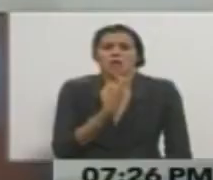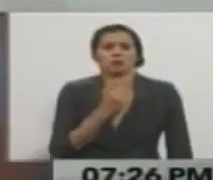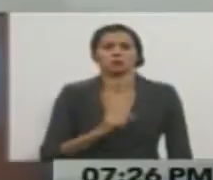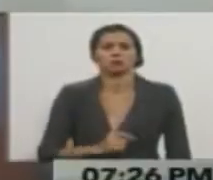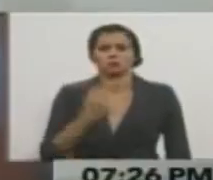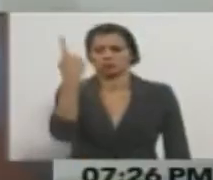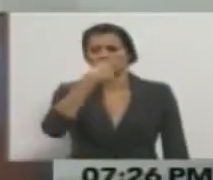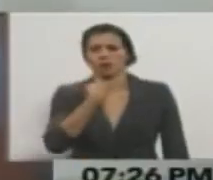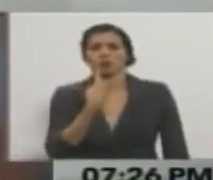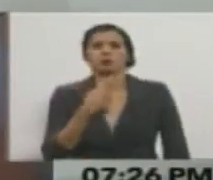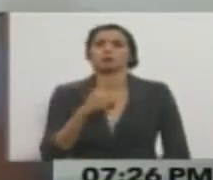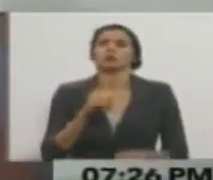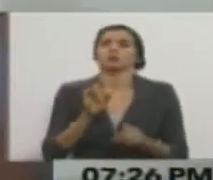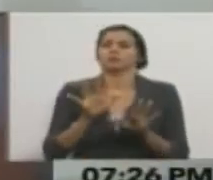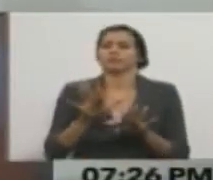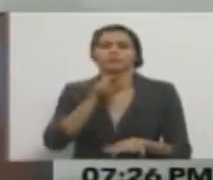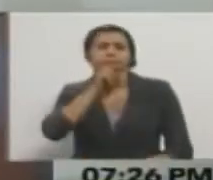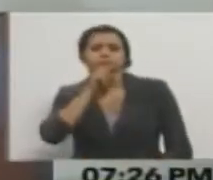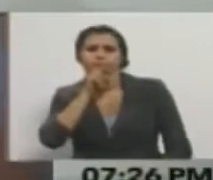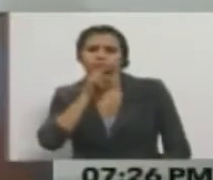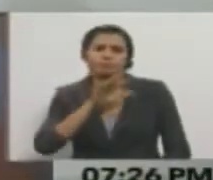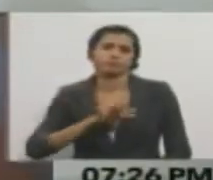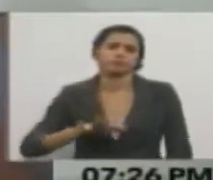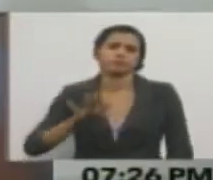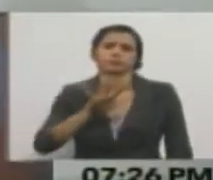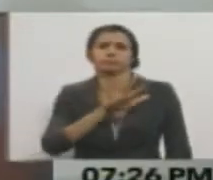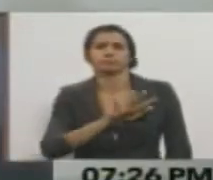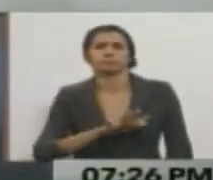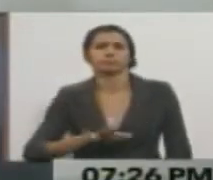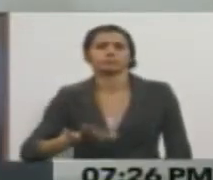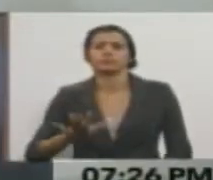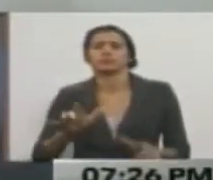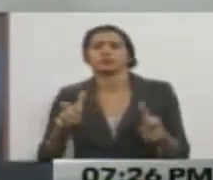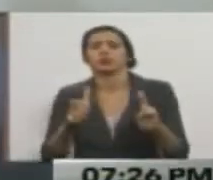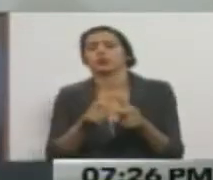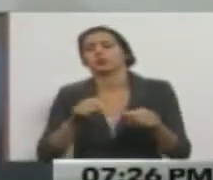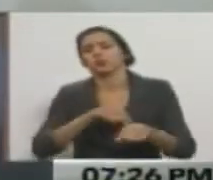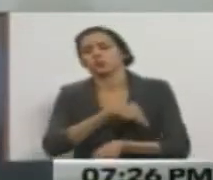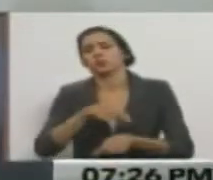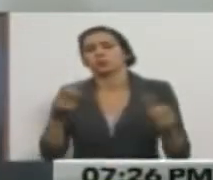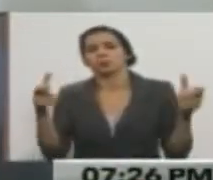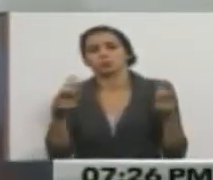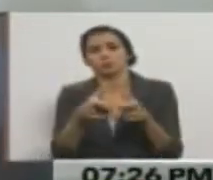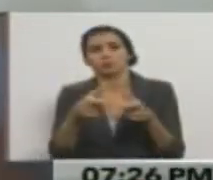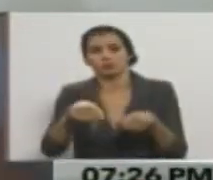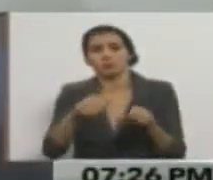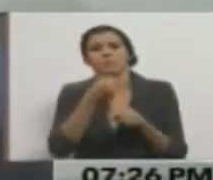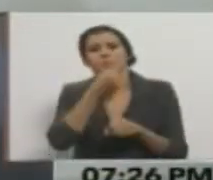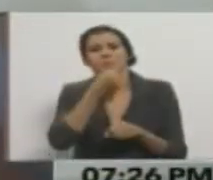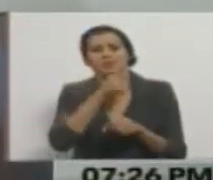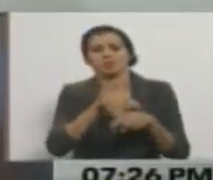afirmaciones por lo demás a lo largo y ancho de toda la rueda de prensa, que por cierto se repitió hoy.